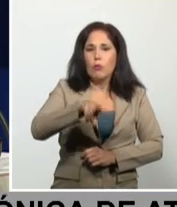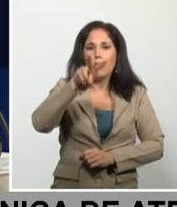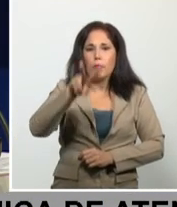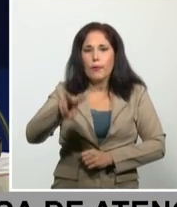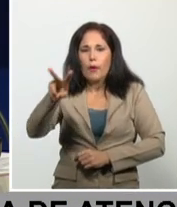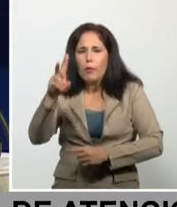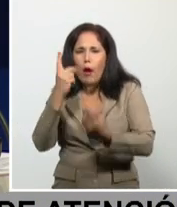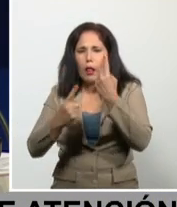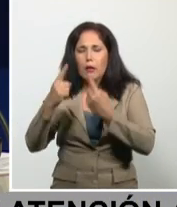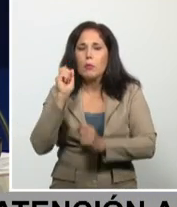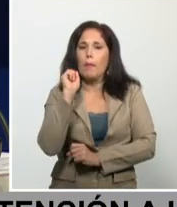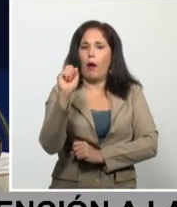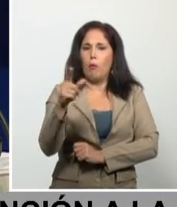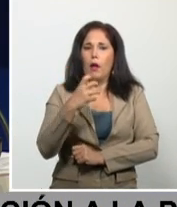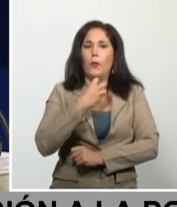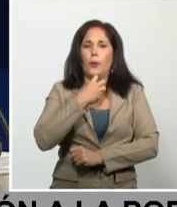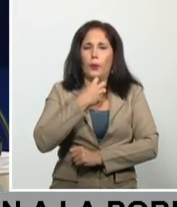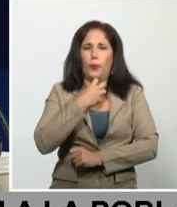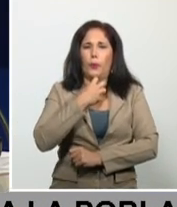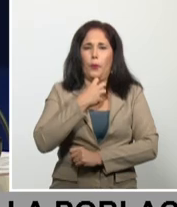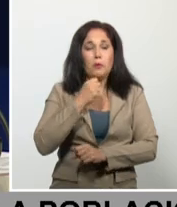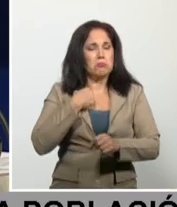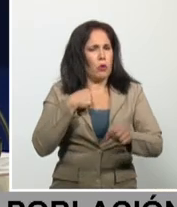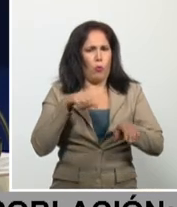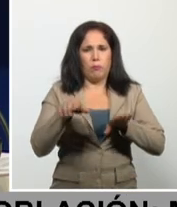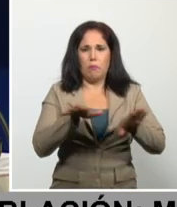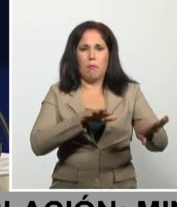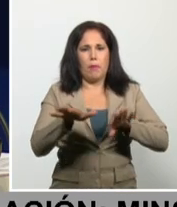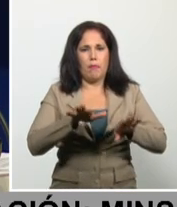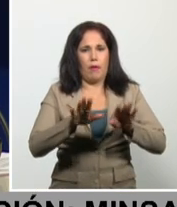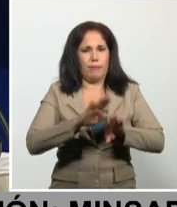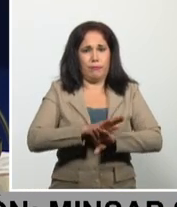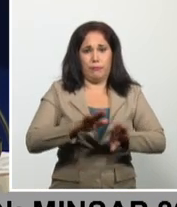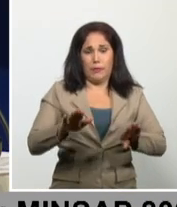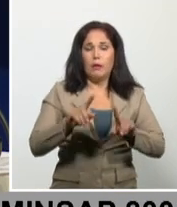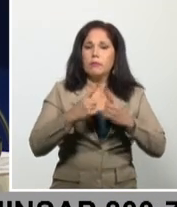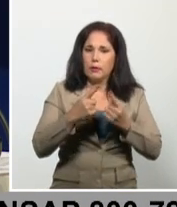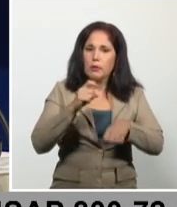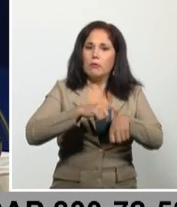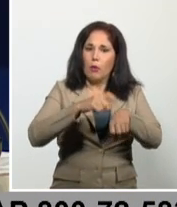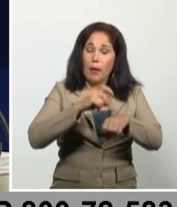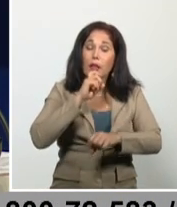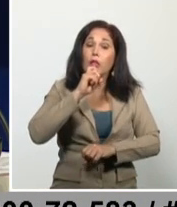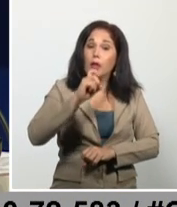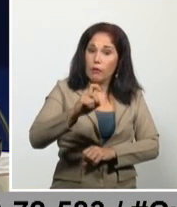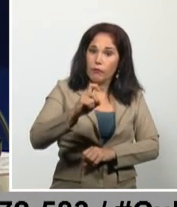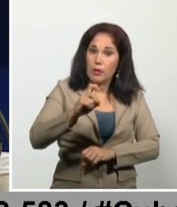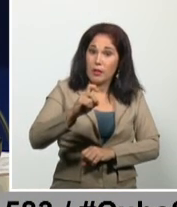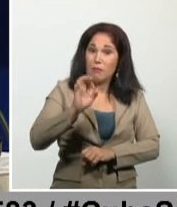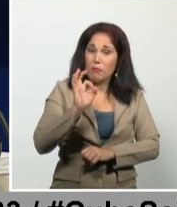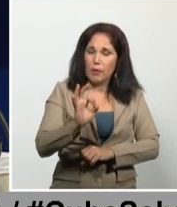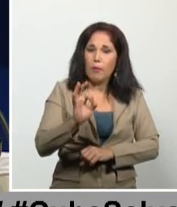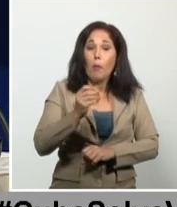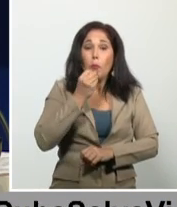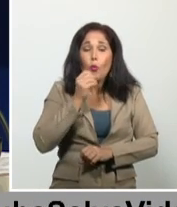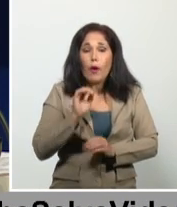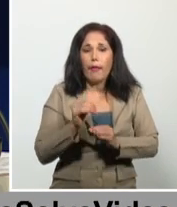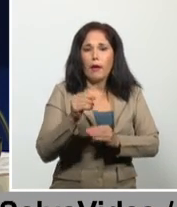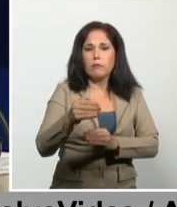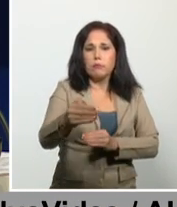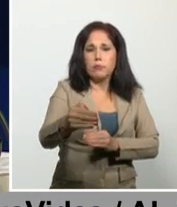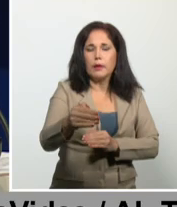hacer estas gestiones y de prepararnos para los momentos más difíciles que pudiéramos tener